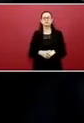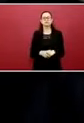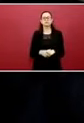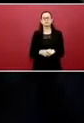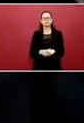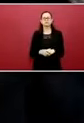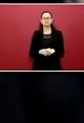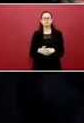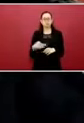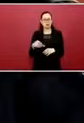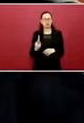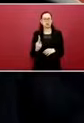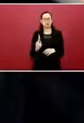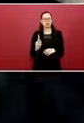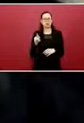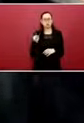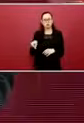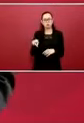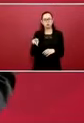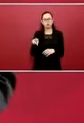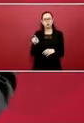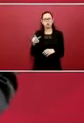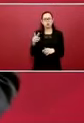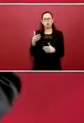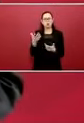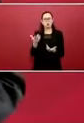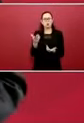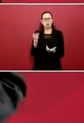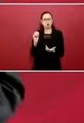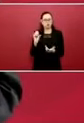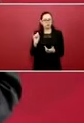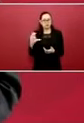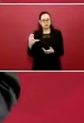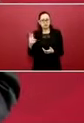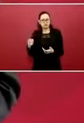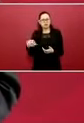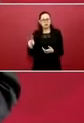Eran organizaciones con